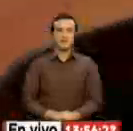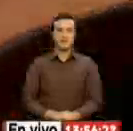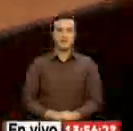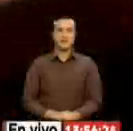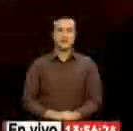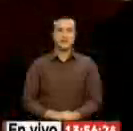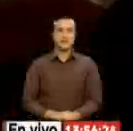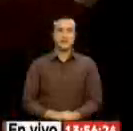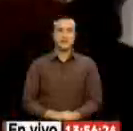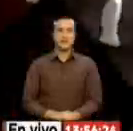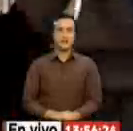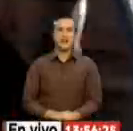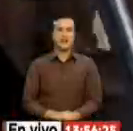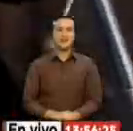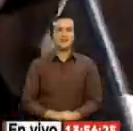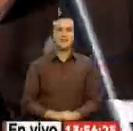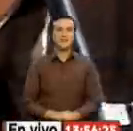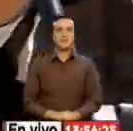¡Y que viva Quito!